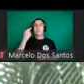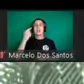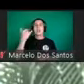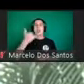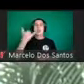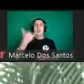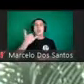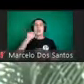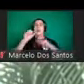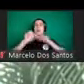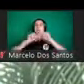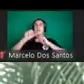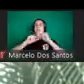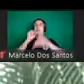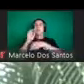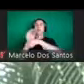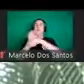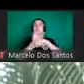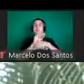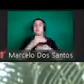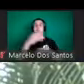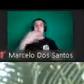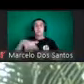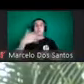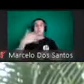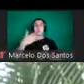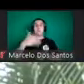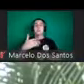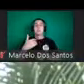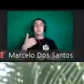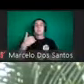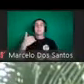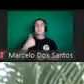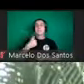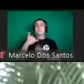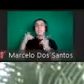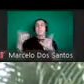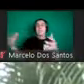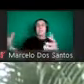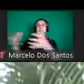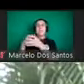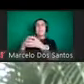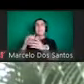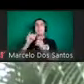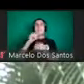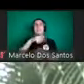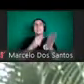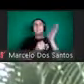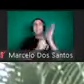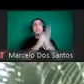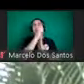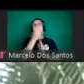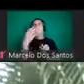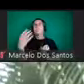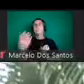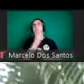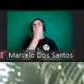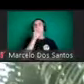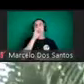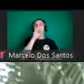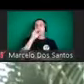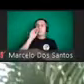capacitación de personas con discapacidad, la incorporación de la tecnología y el acercamiento de la tecnología a las personas